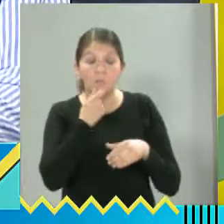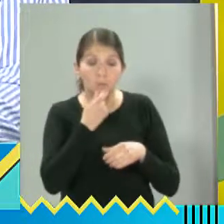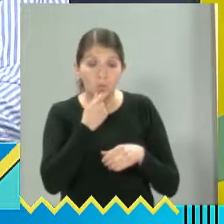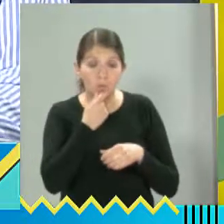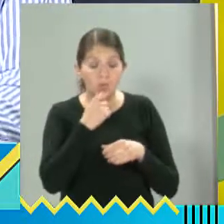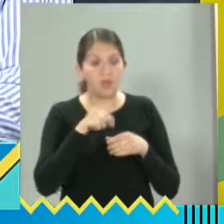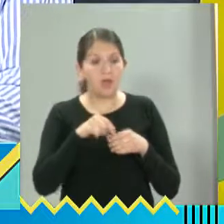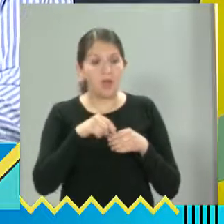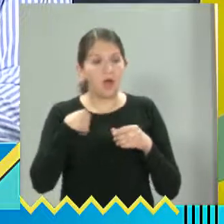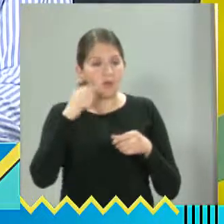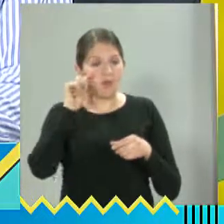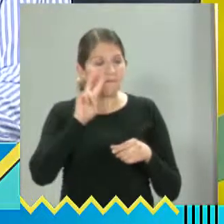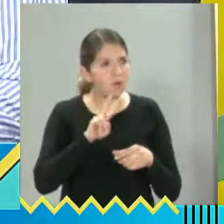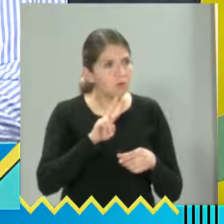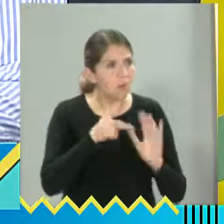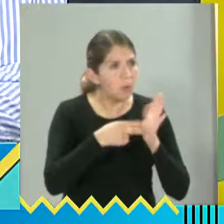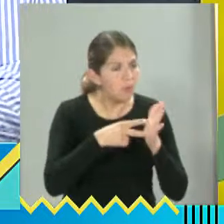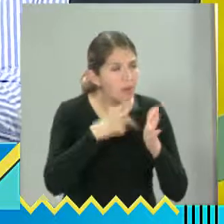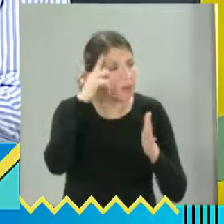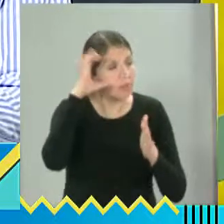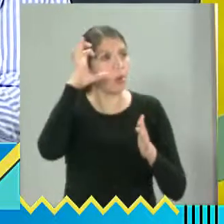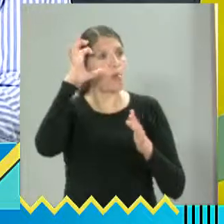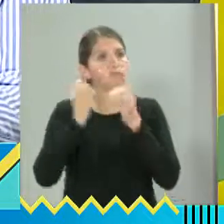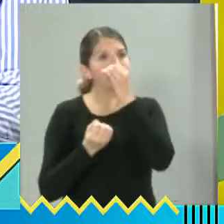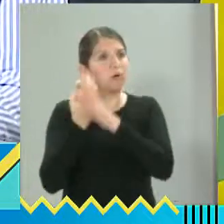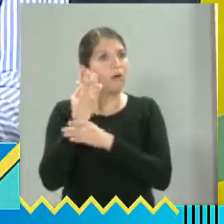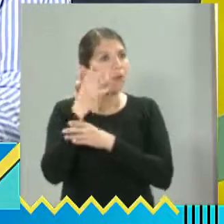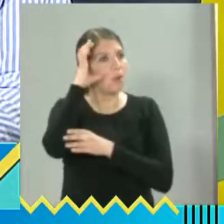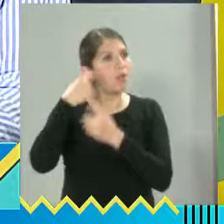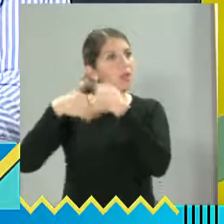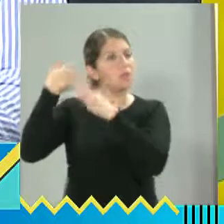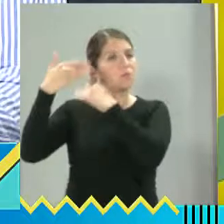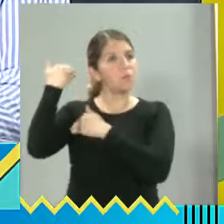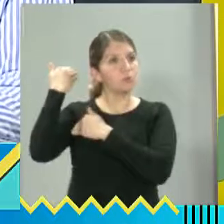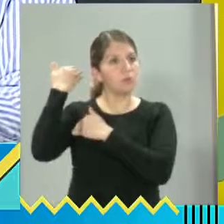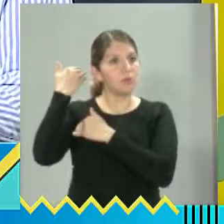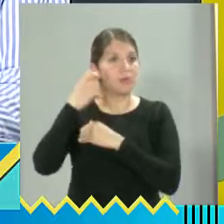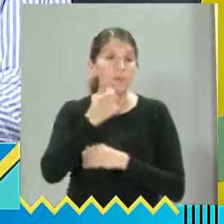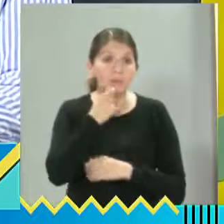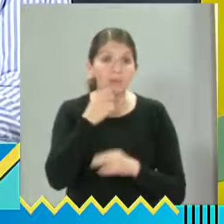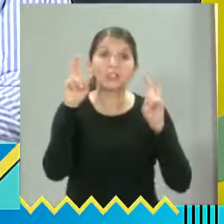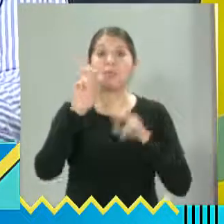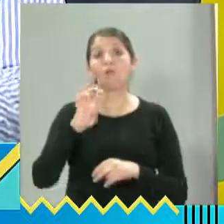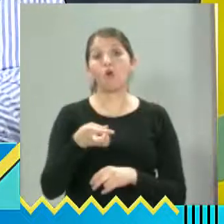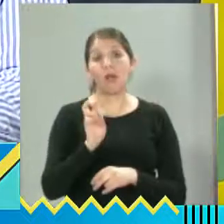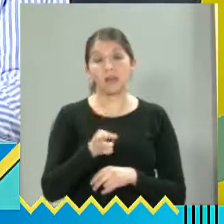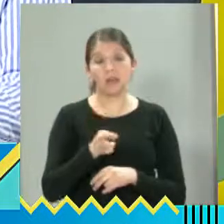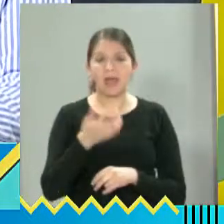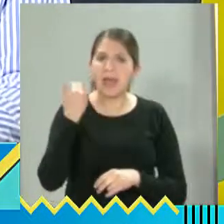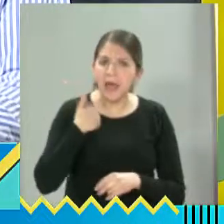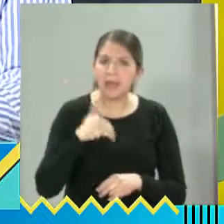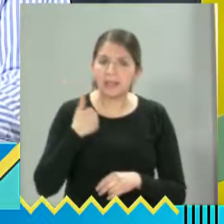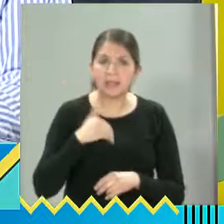en el recuerdo, automáticamente actúas como tu recuerdo te lo dice. Por ejemplo, el caso del dólar. El argentino